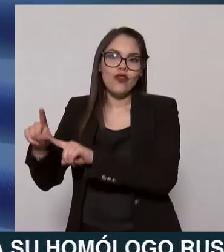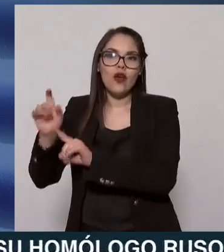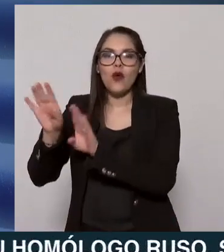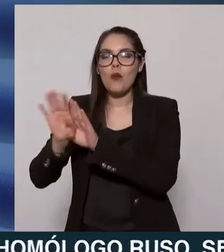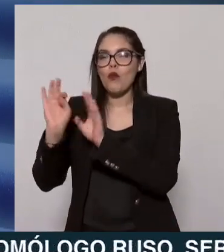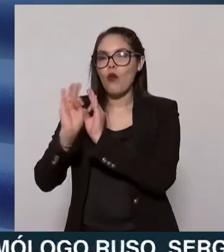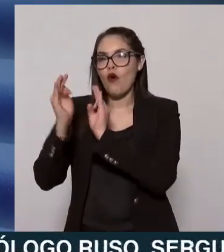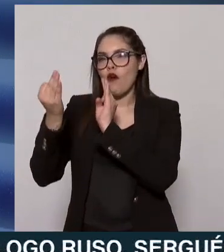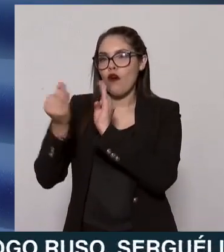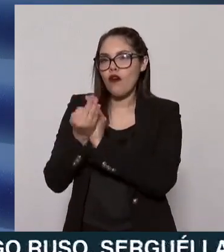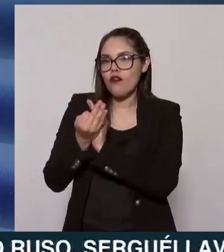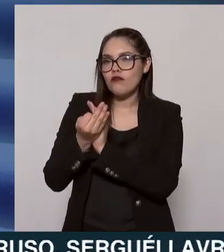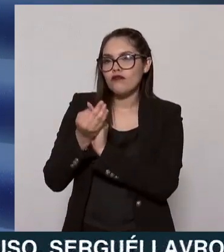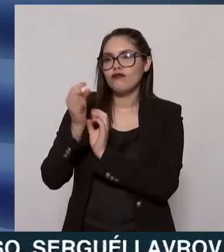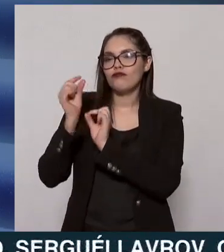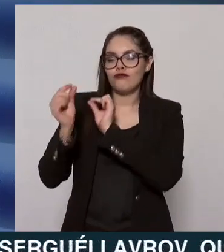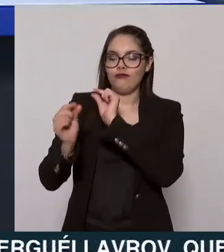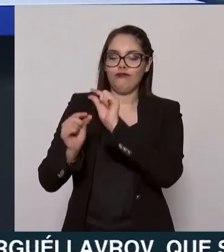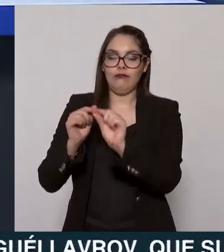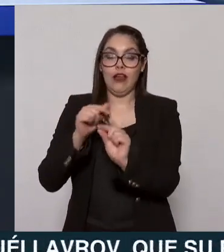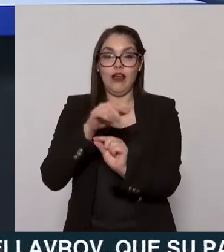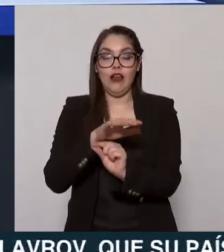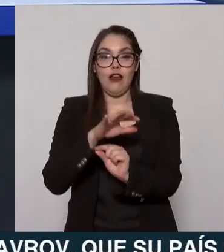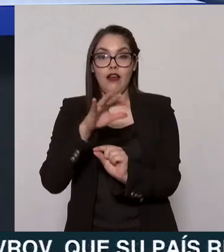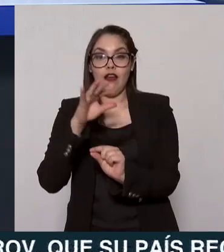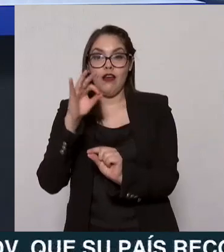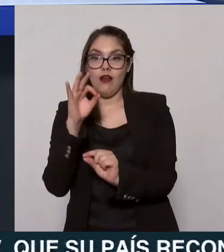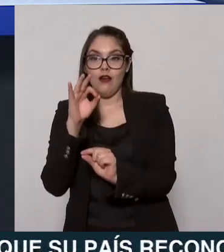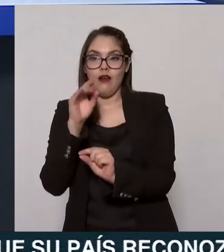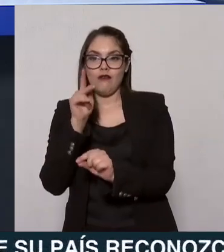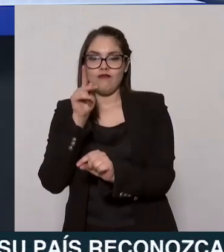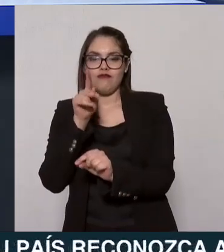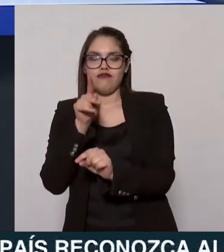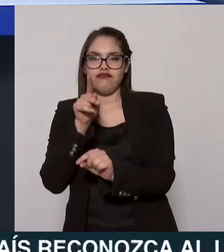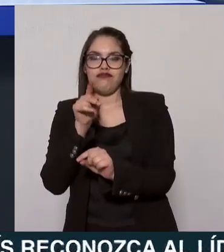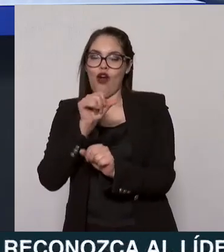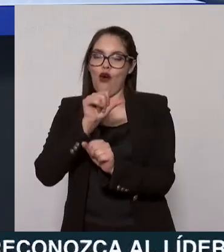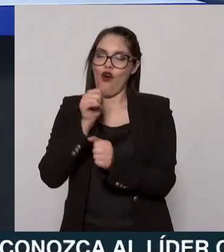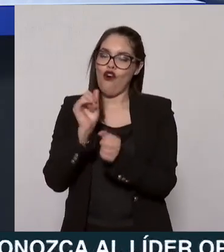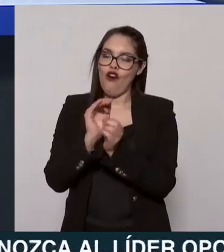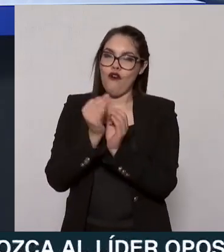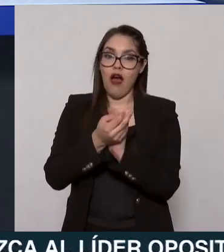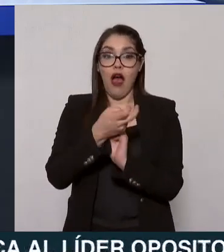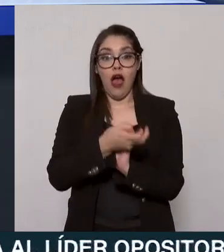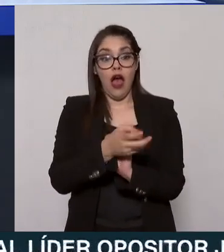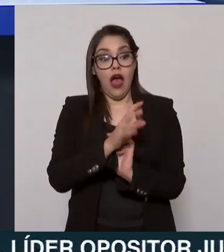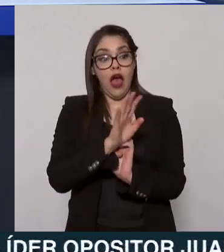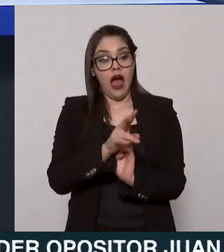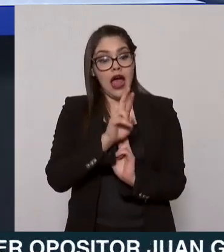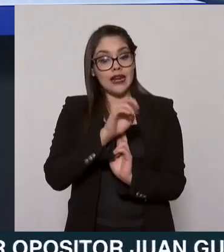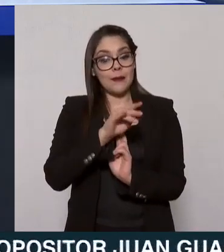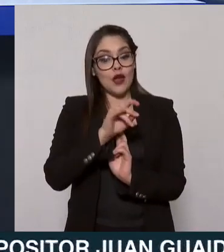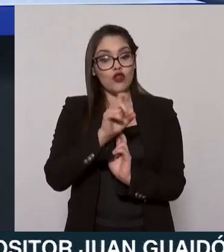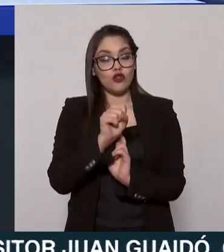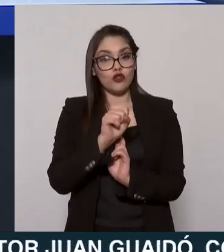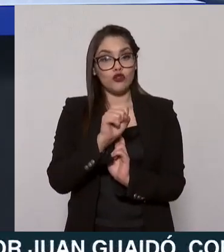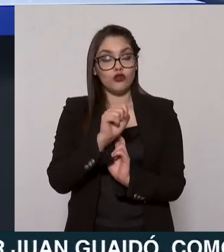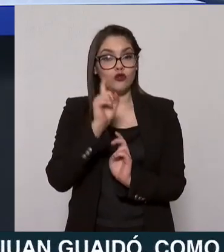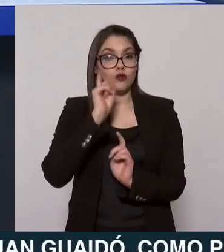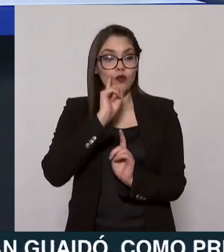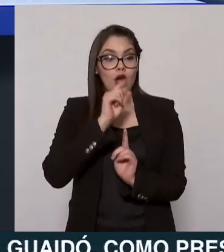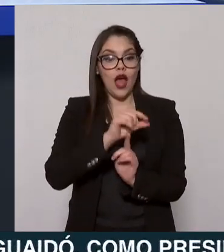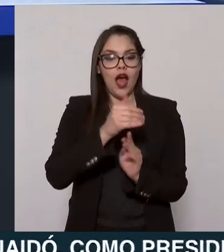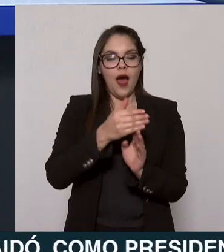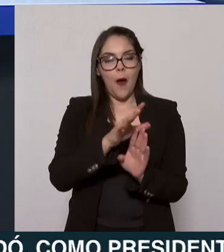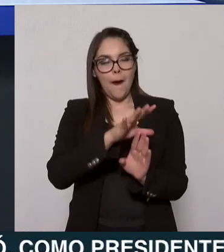estrategia de construcción de una identidad alternativa a los que seguían la Virgen de los Remedios. Y en